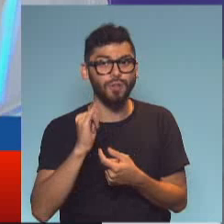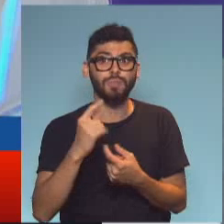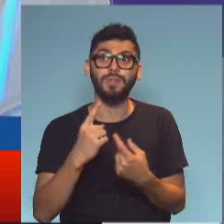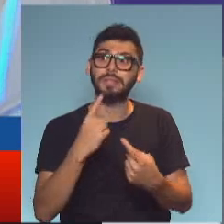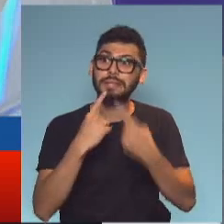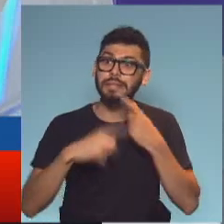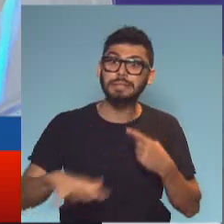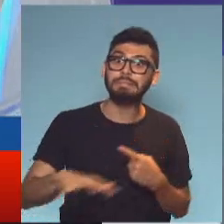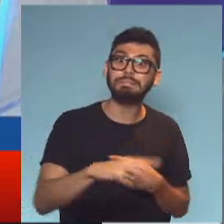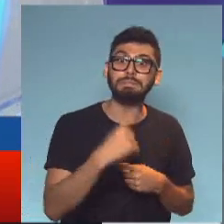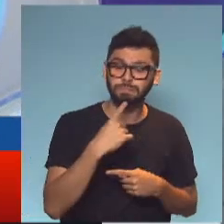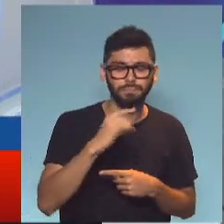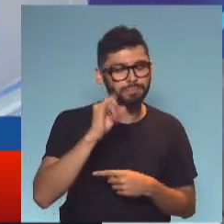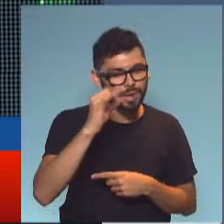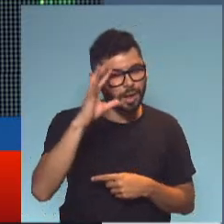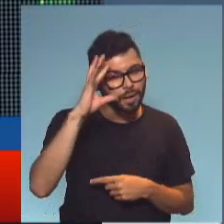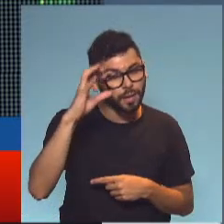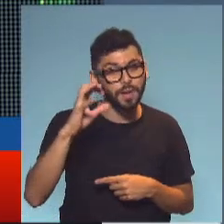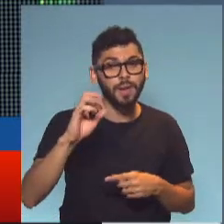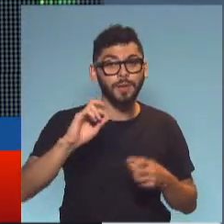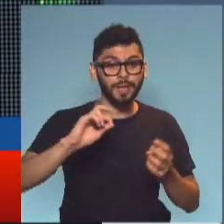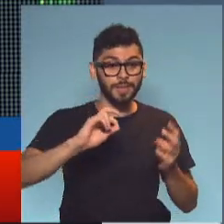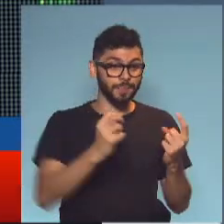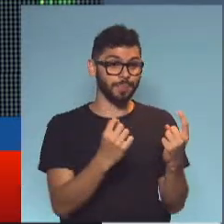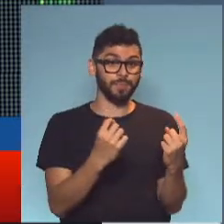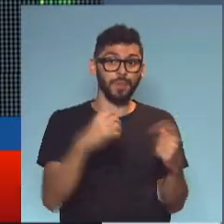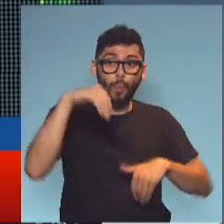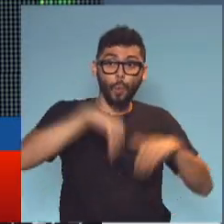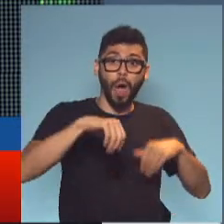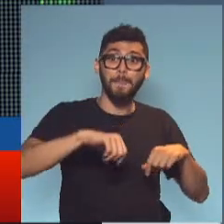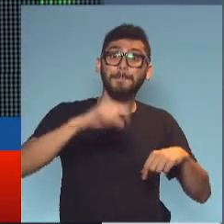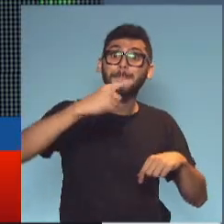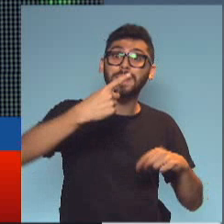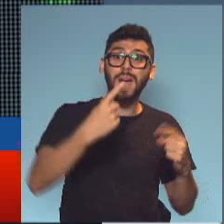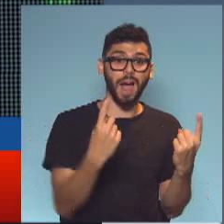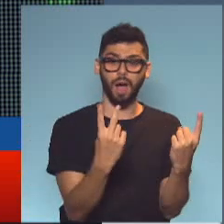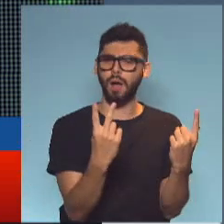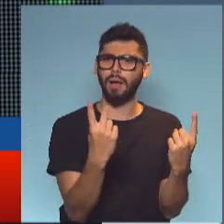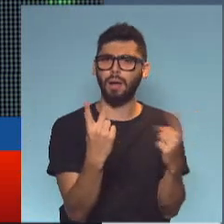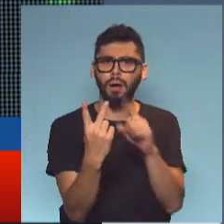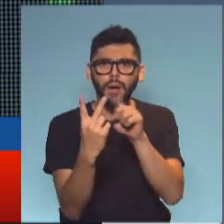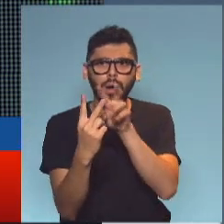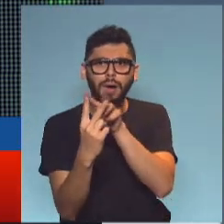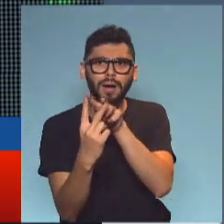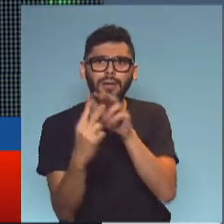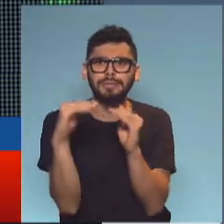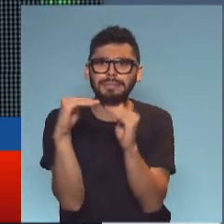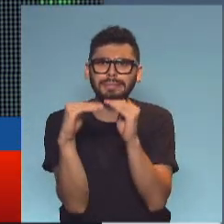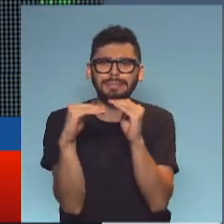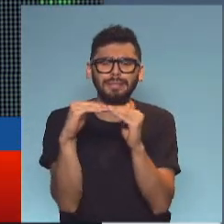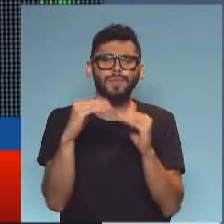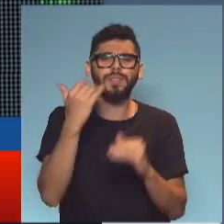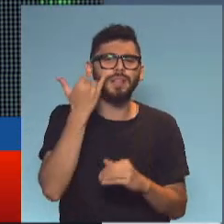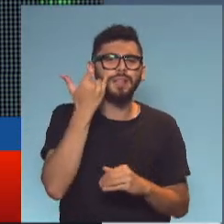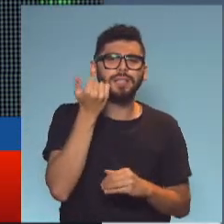a la segunda vuelta disputadísimo con el tercer candidato, Yacu Pérez, recordé, el indigenista, ¿no? Él sacó